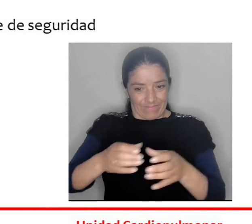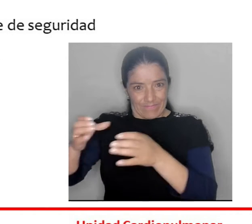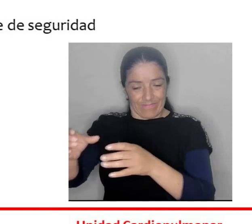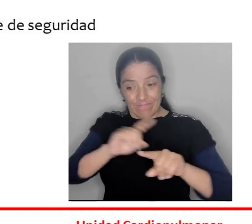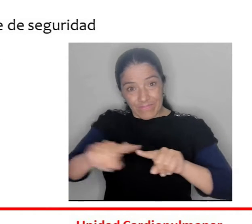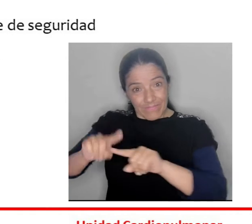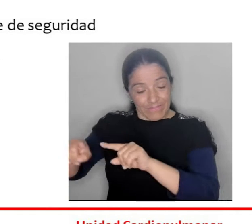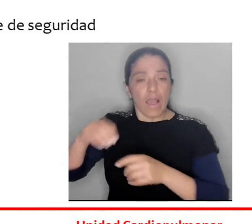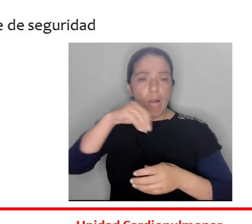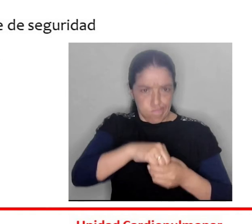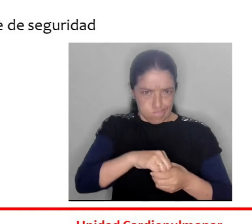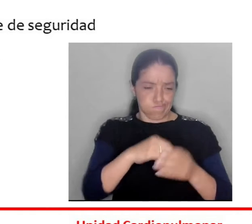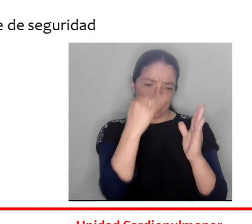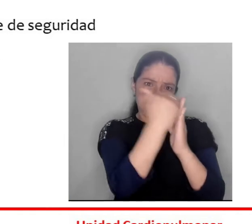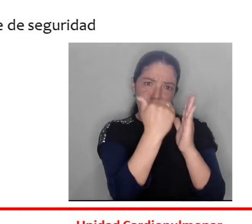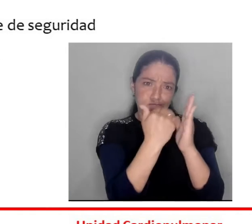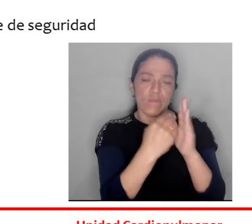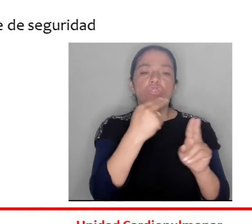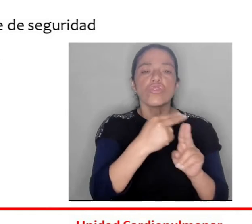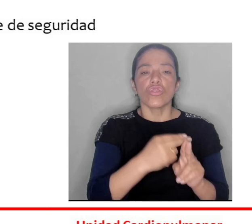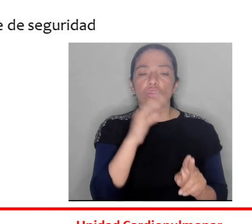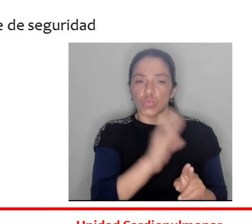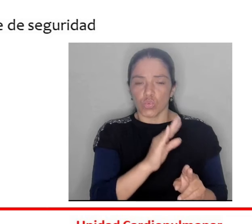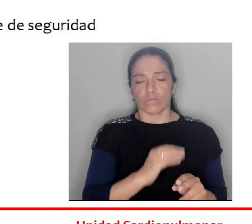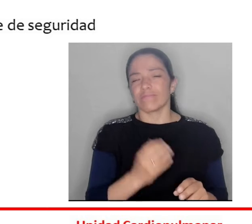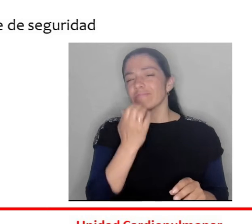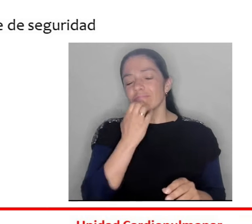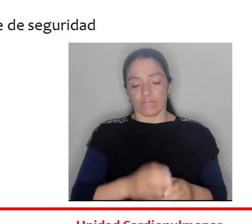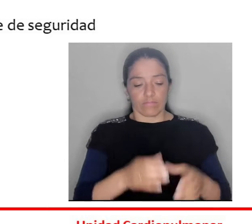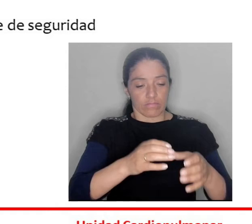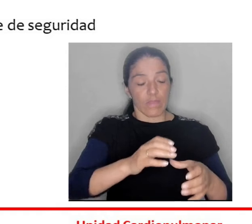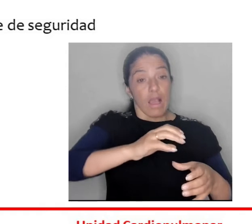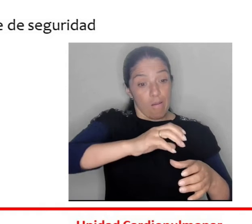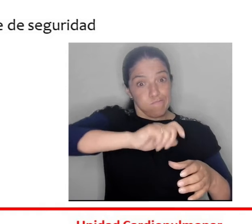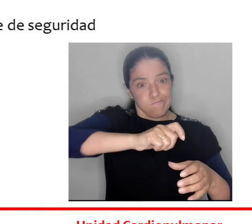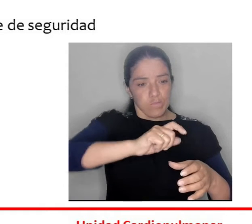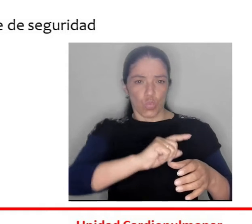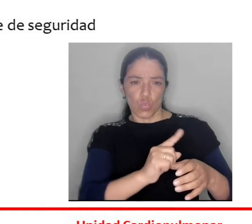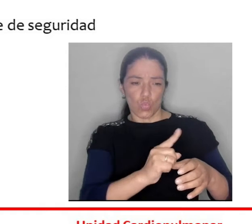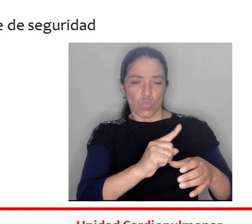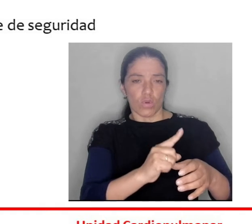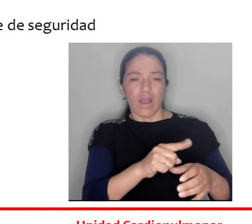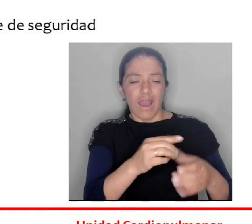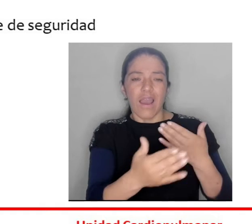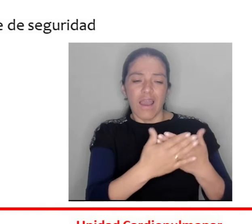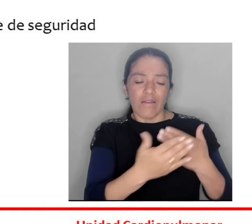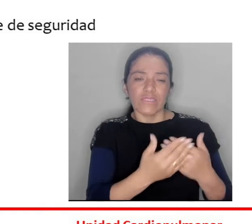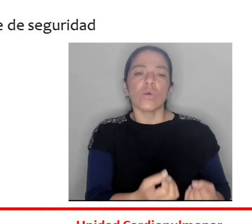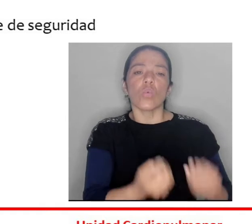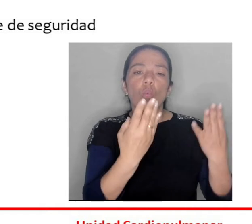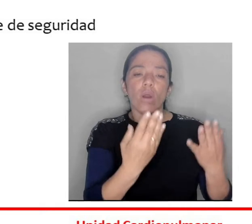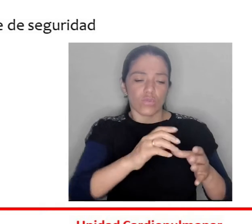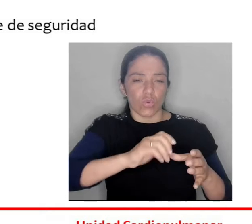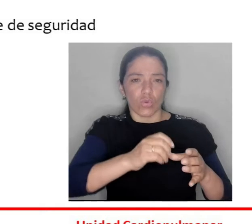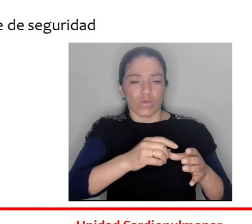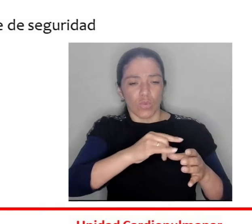Los cilindros de oxígeno cuentan con partes que se deben reconocer. Por ejemplo, regulador. Es el accesorio que